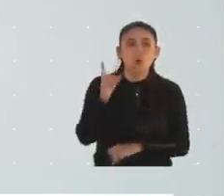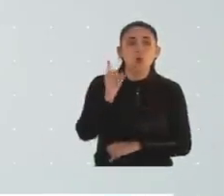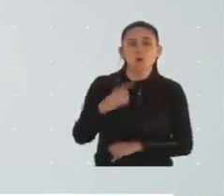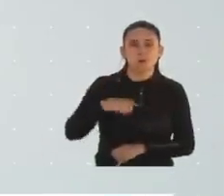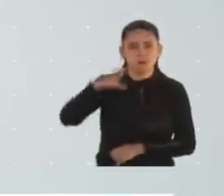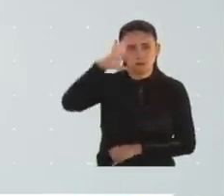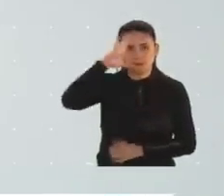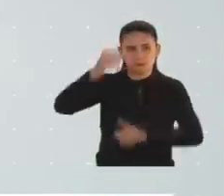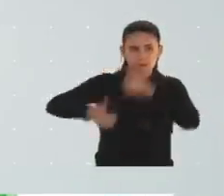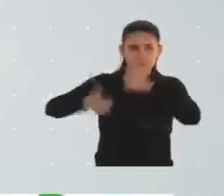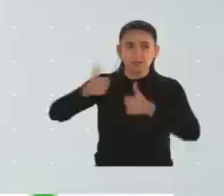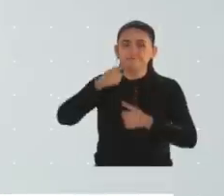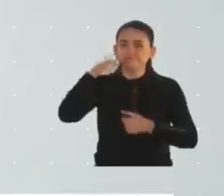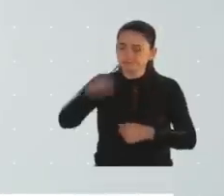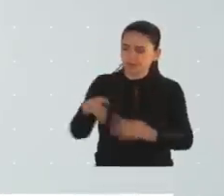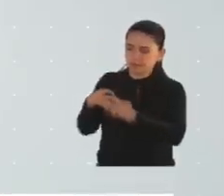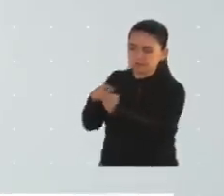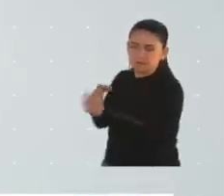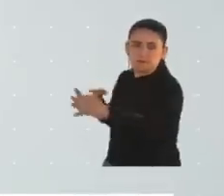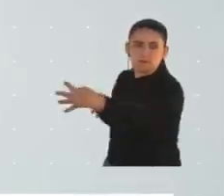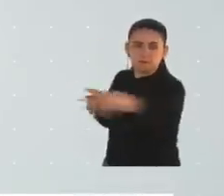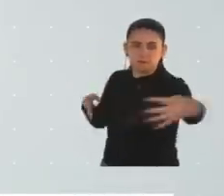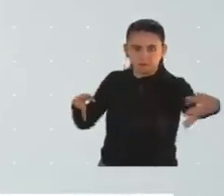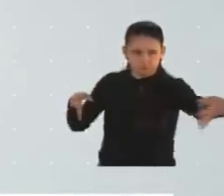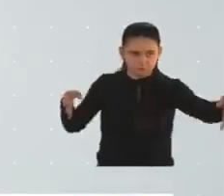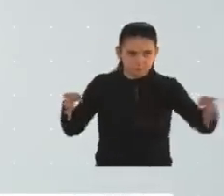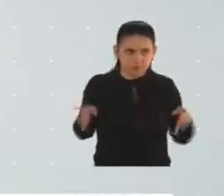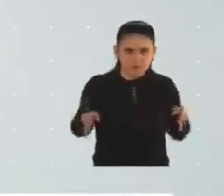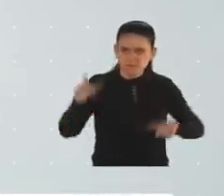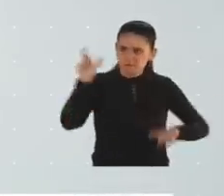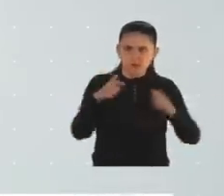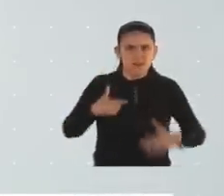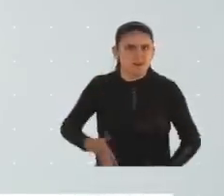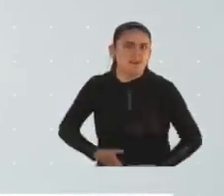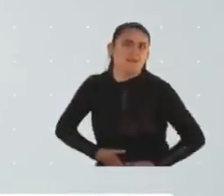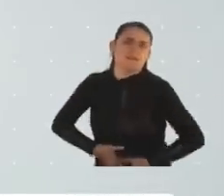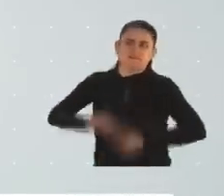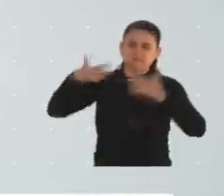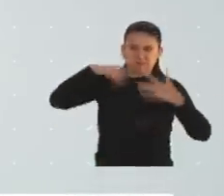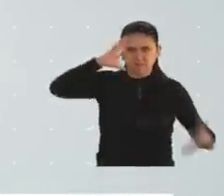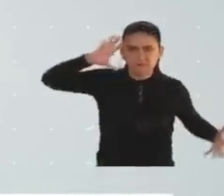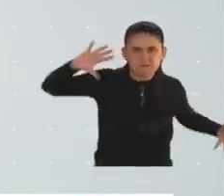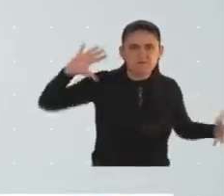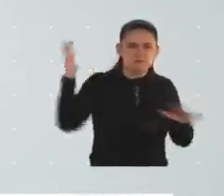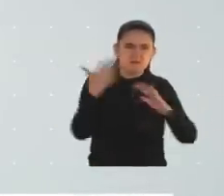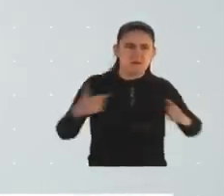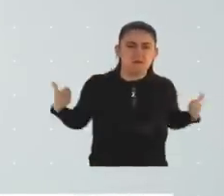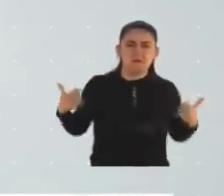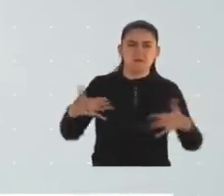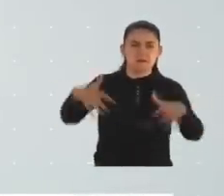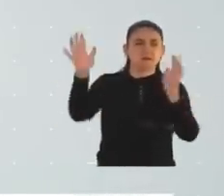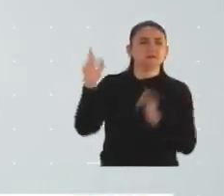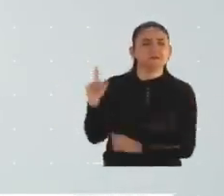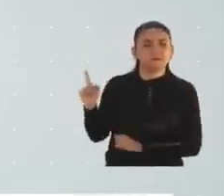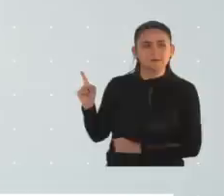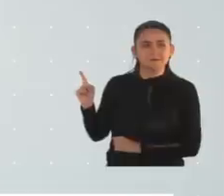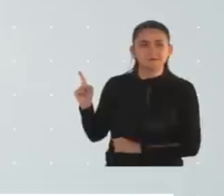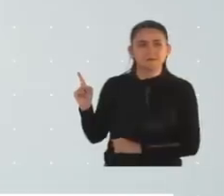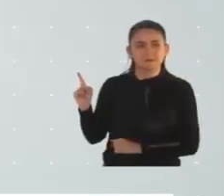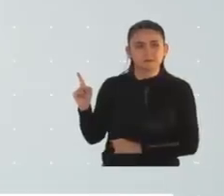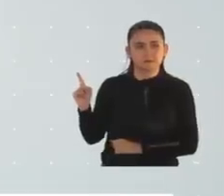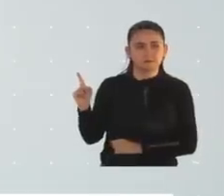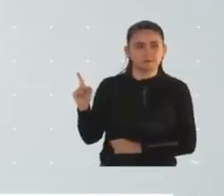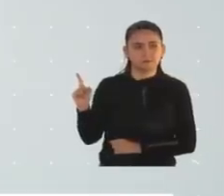autoridades debieron cerrar todos los ingresos. Esto habría generado molestias entre el pueblo barranquillero y fue a raíz de esto que se iniciaron